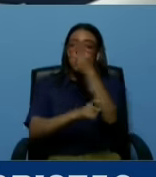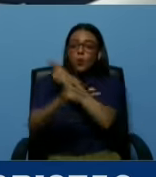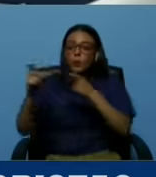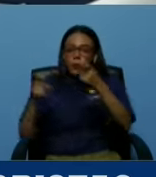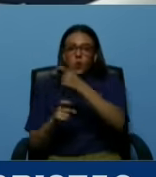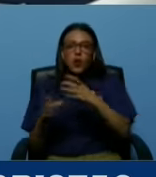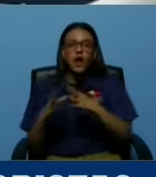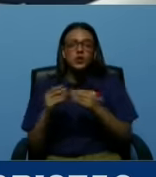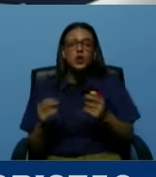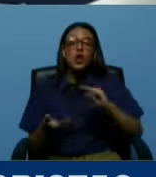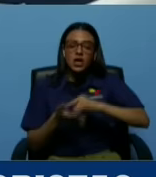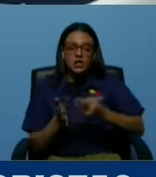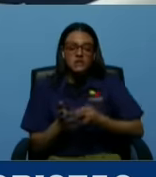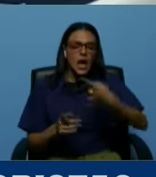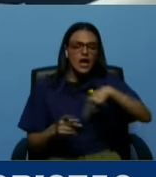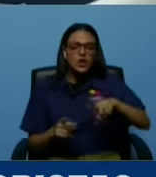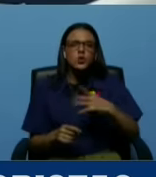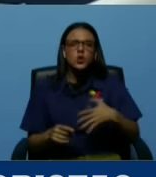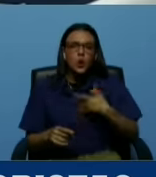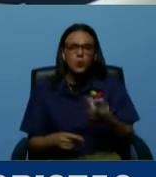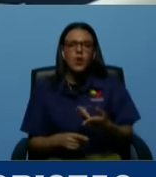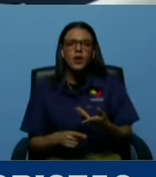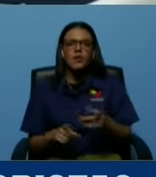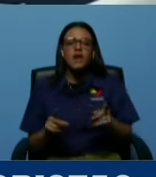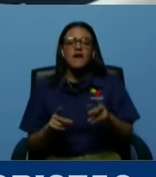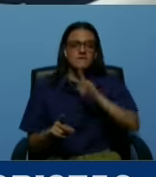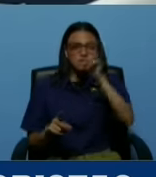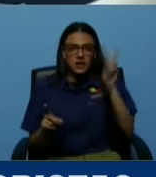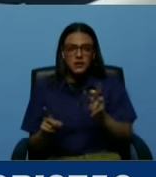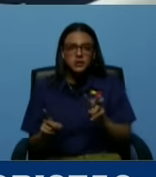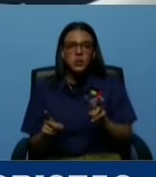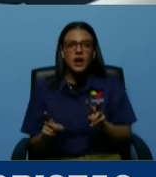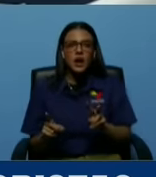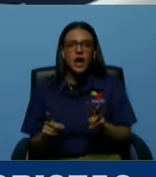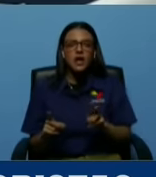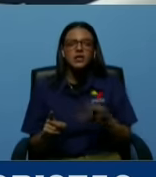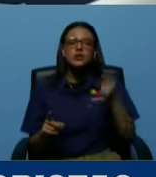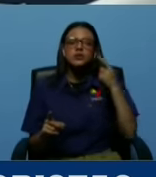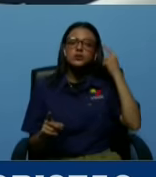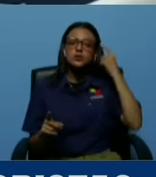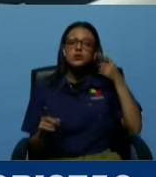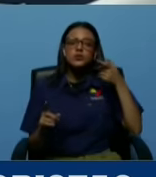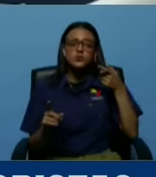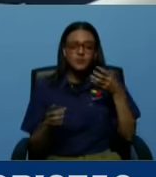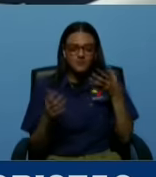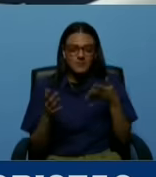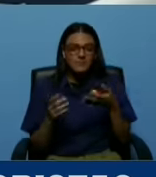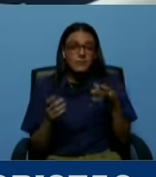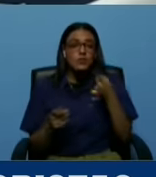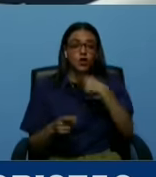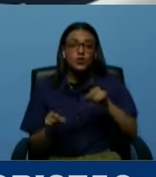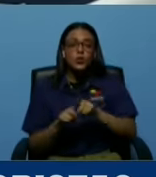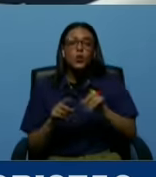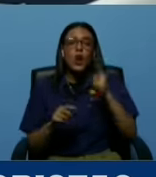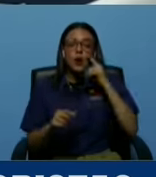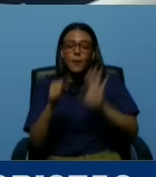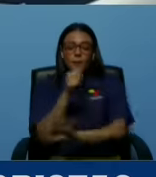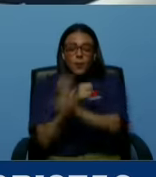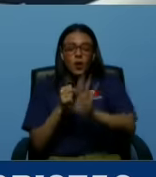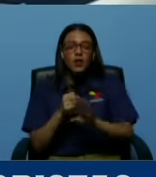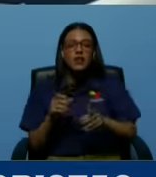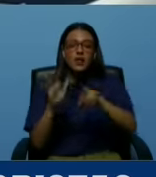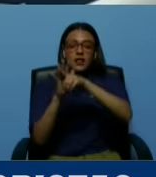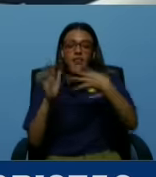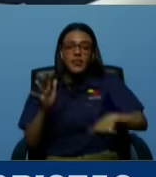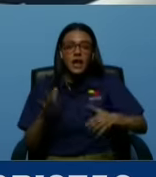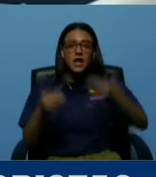favor de la vanguardia que puede tener Venezuela en torno a proteger los derechos humanos,